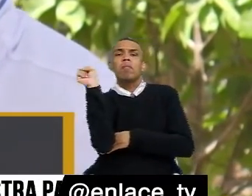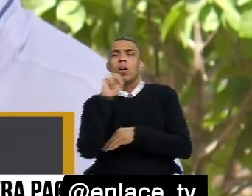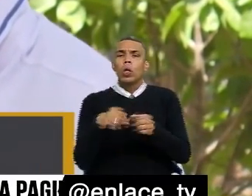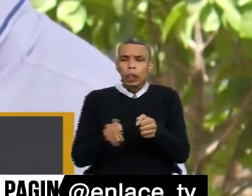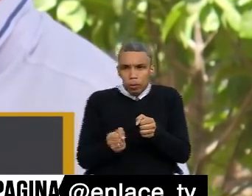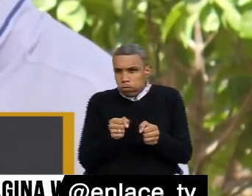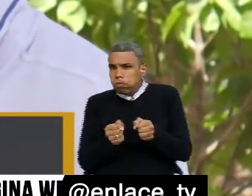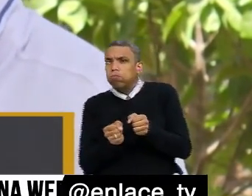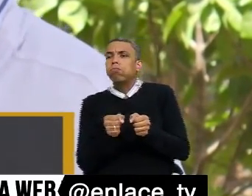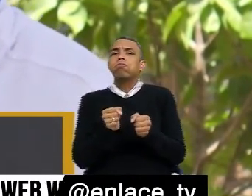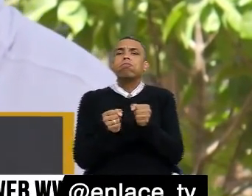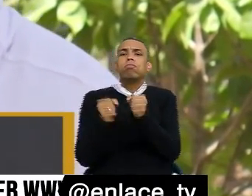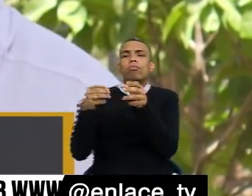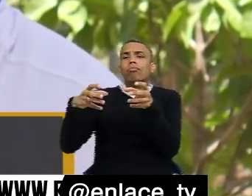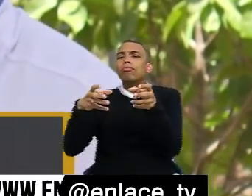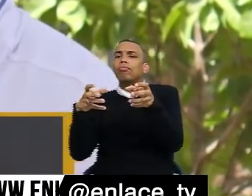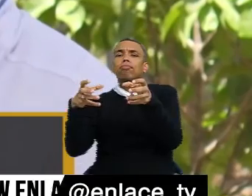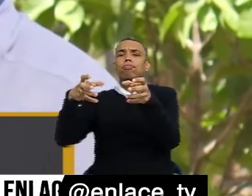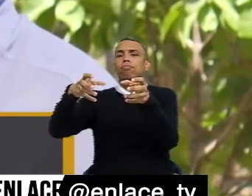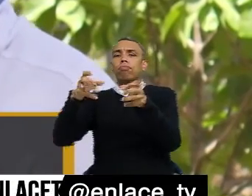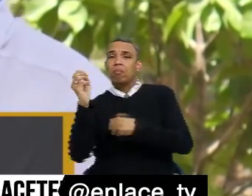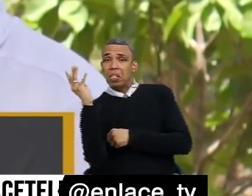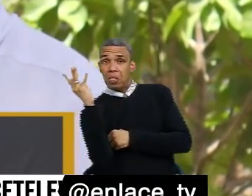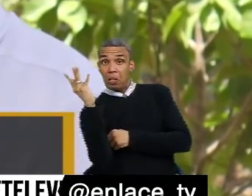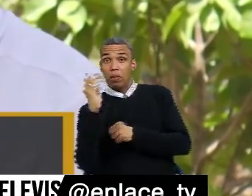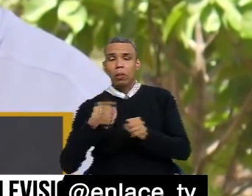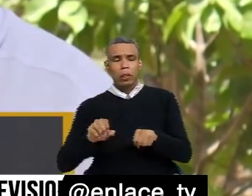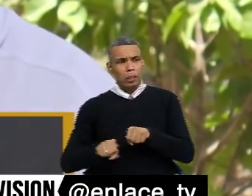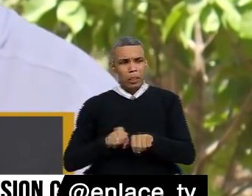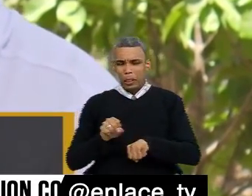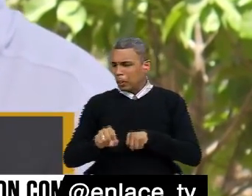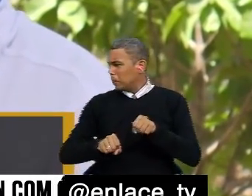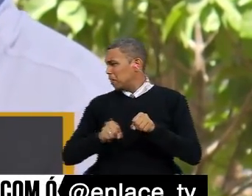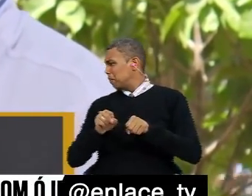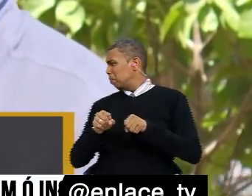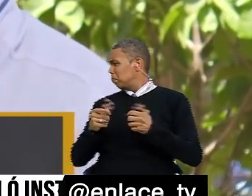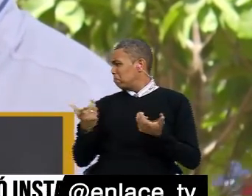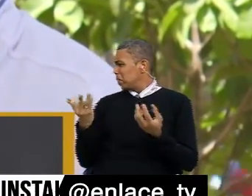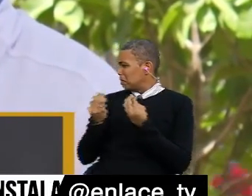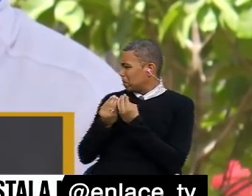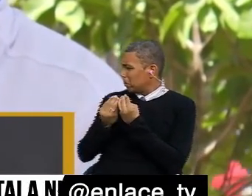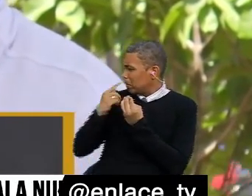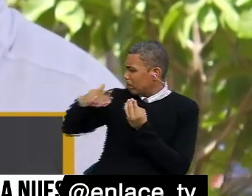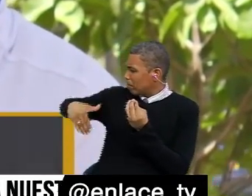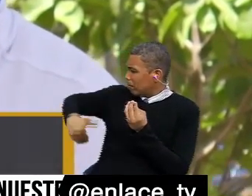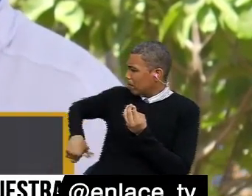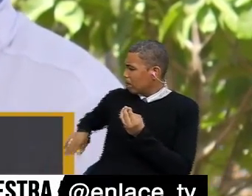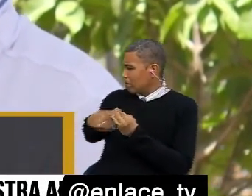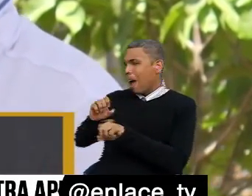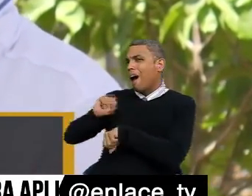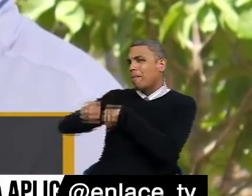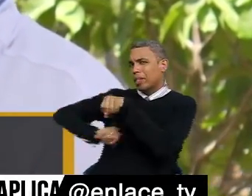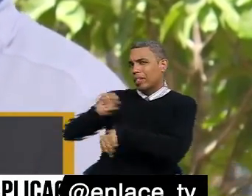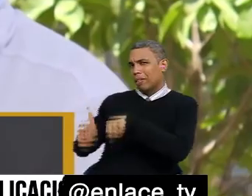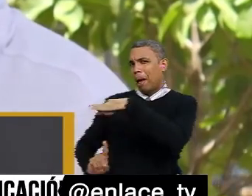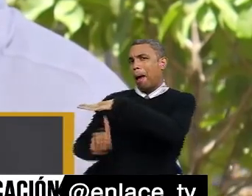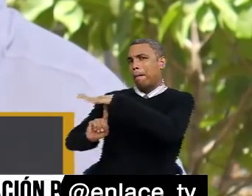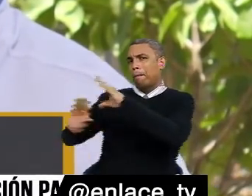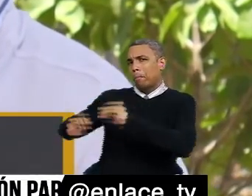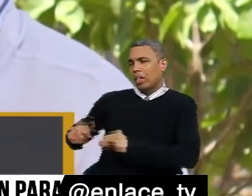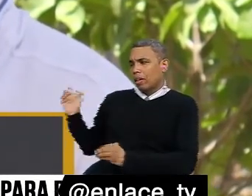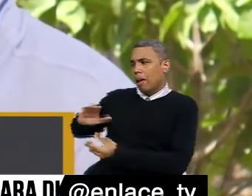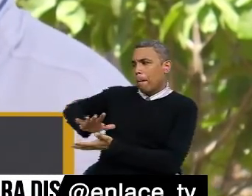estaban esperando unos compañeros que se habían quedado pinchados y aprovecharon, hurtaron a mano armada, que es lo más grave, sus bicicletas, las